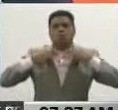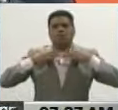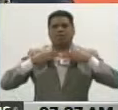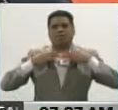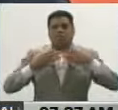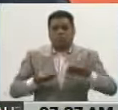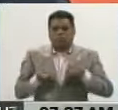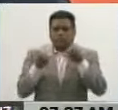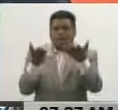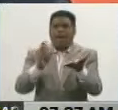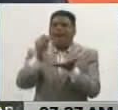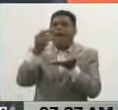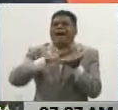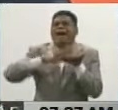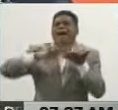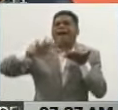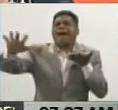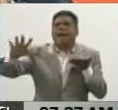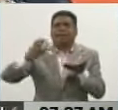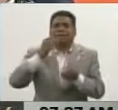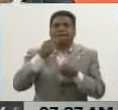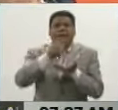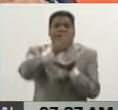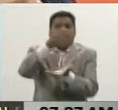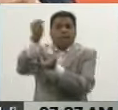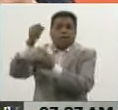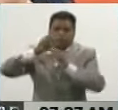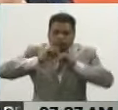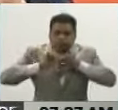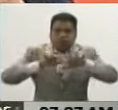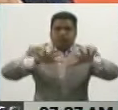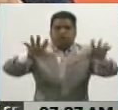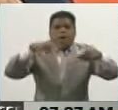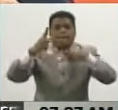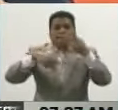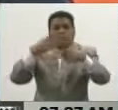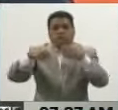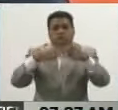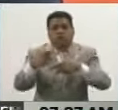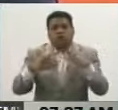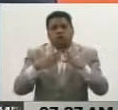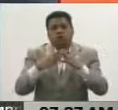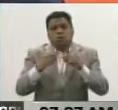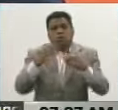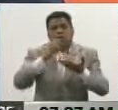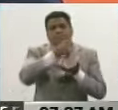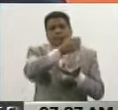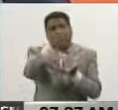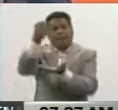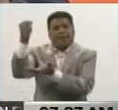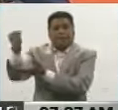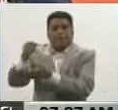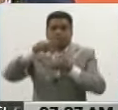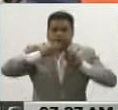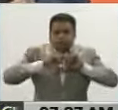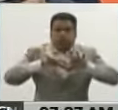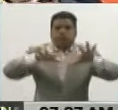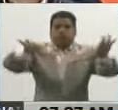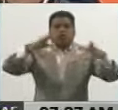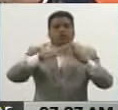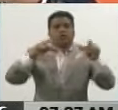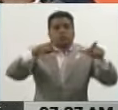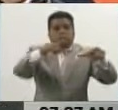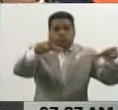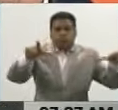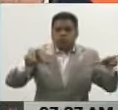Comunas y con los CLAP a ser distribuido, está siendo producido por los CLAP y va a ser distribuido en aquellas zonas